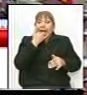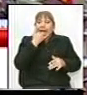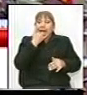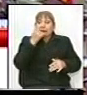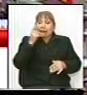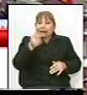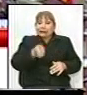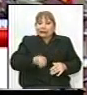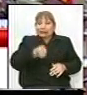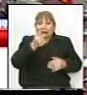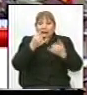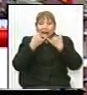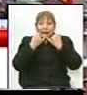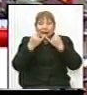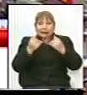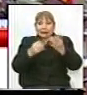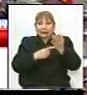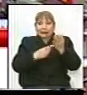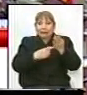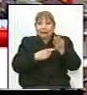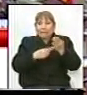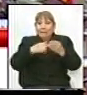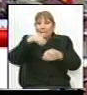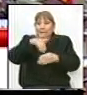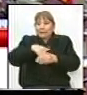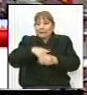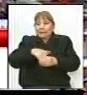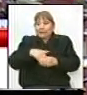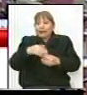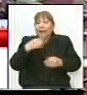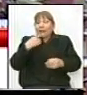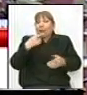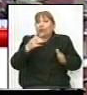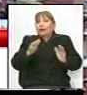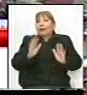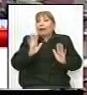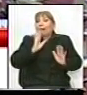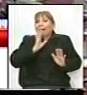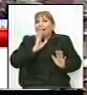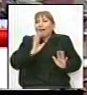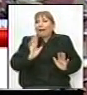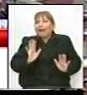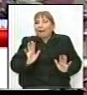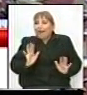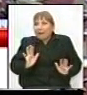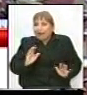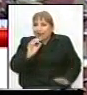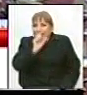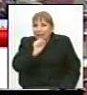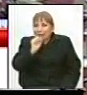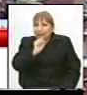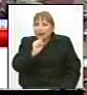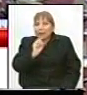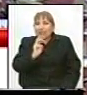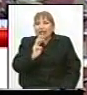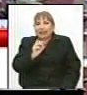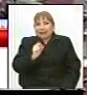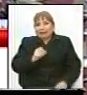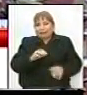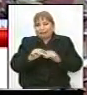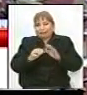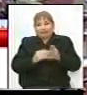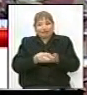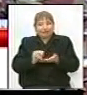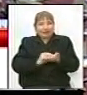el gerente de información y tecnología electoral. Y si estamos hablando de que probablemente el software se manipuló, se llevó a manipular, se